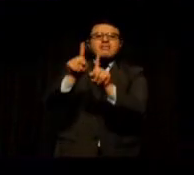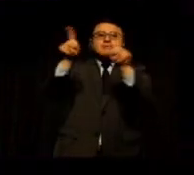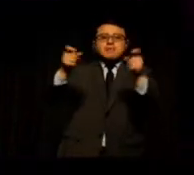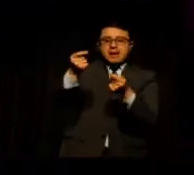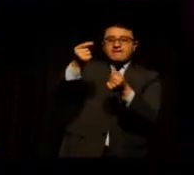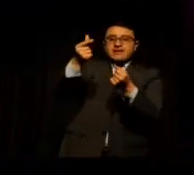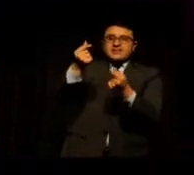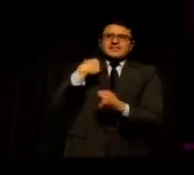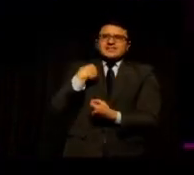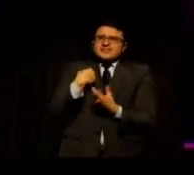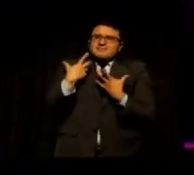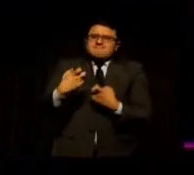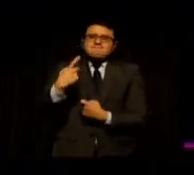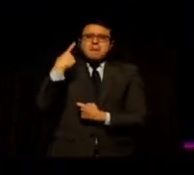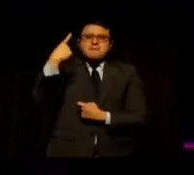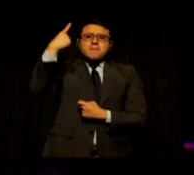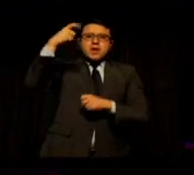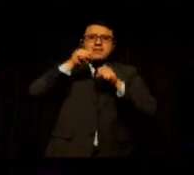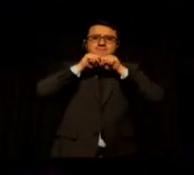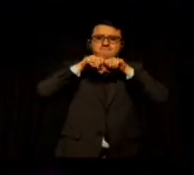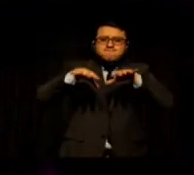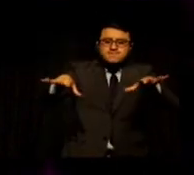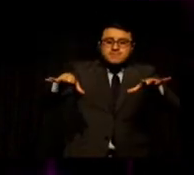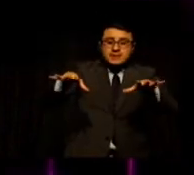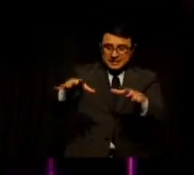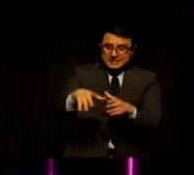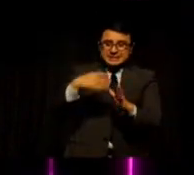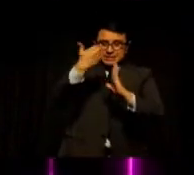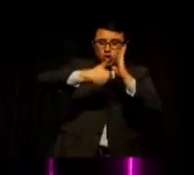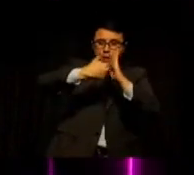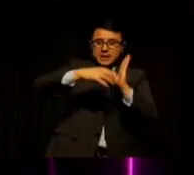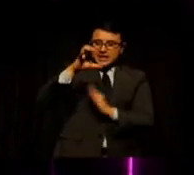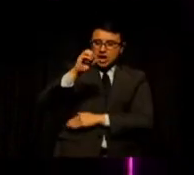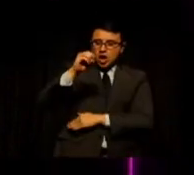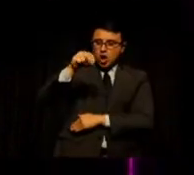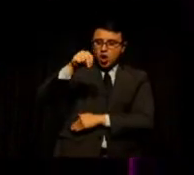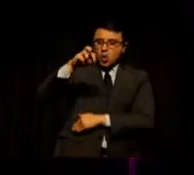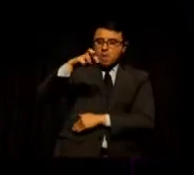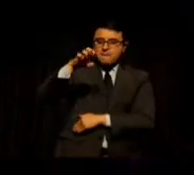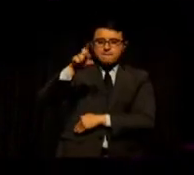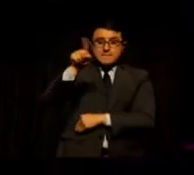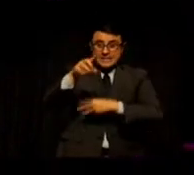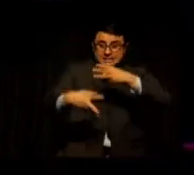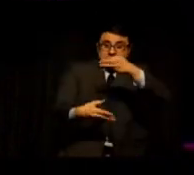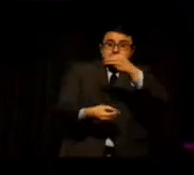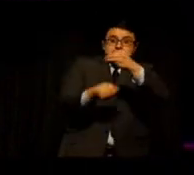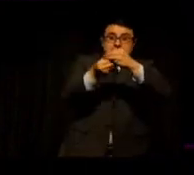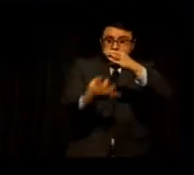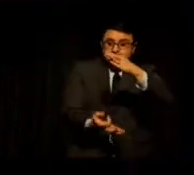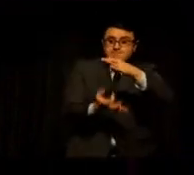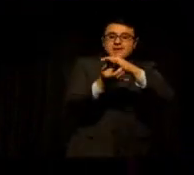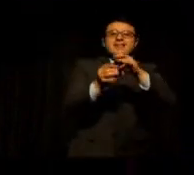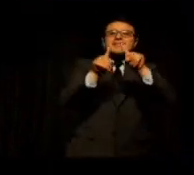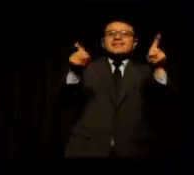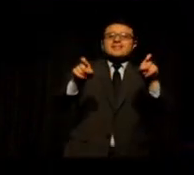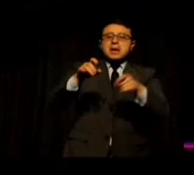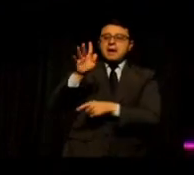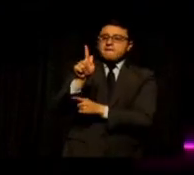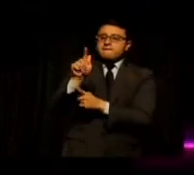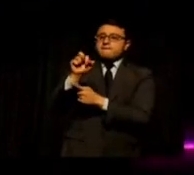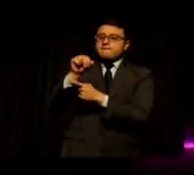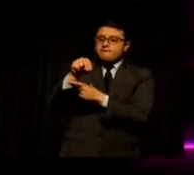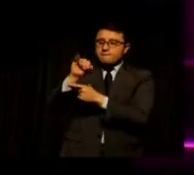de política pública a ese conpes se le va a sumar el conpes de fintech donde definimos una política